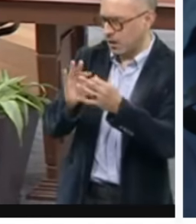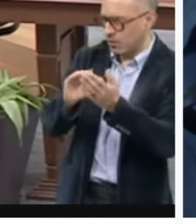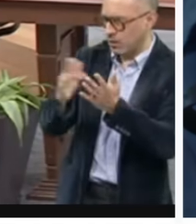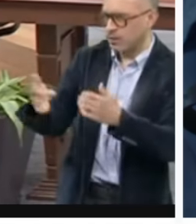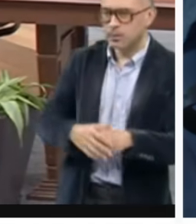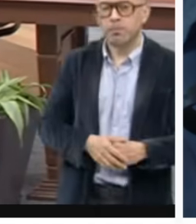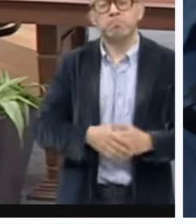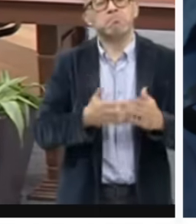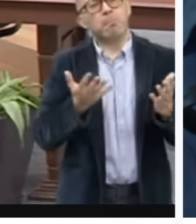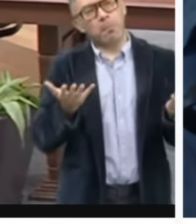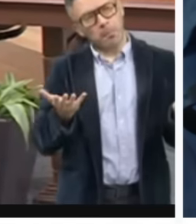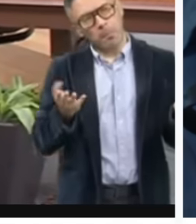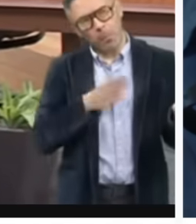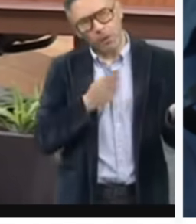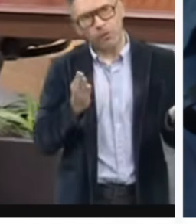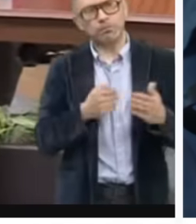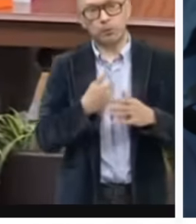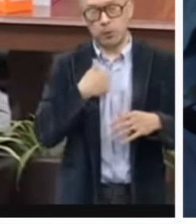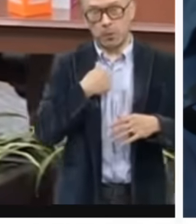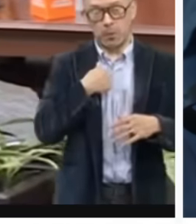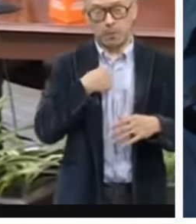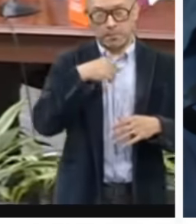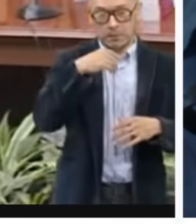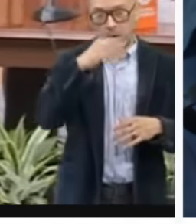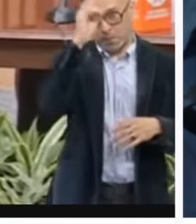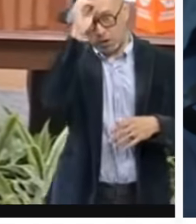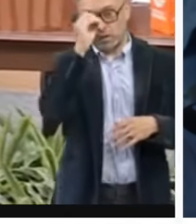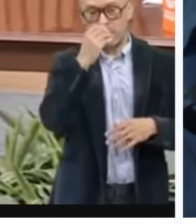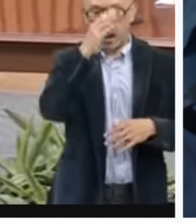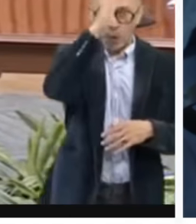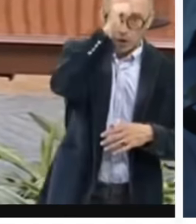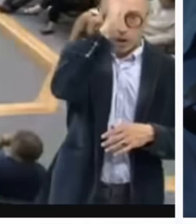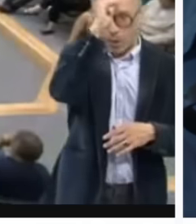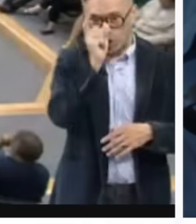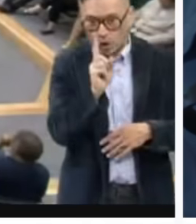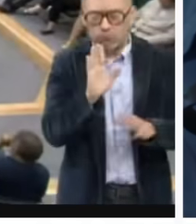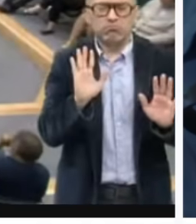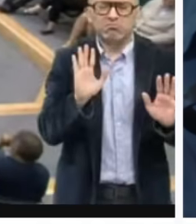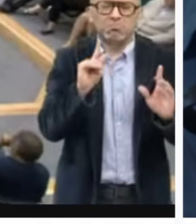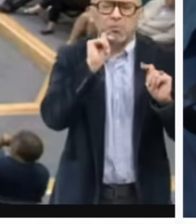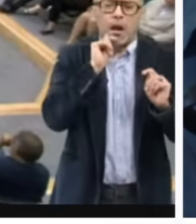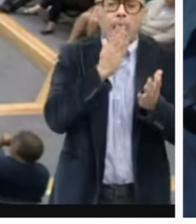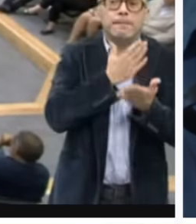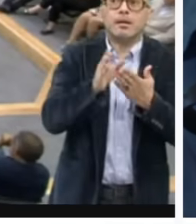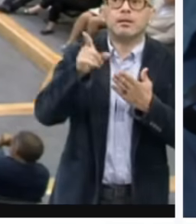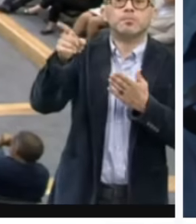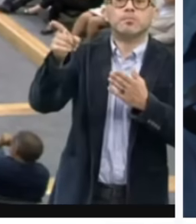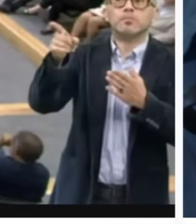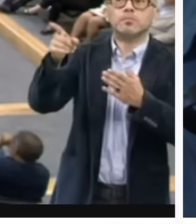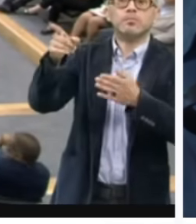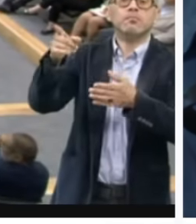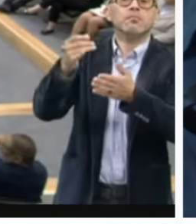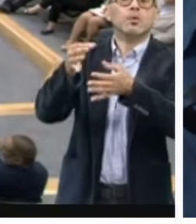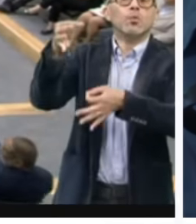yo considerar o no, serán los órganos jurisdiccionales los que tengan que decidir si